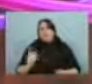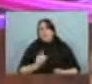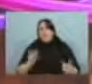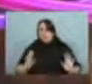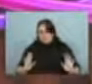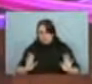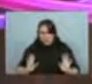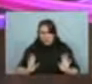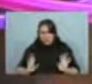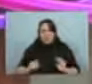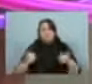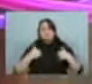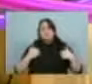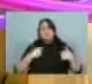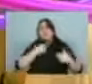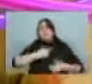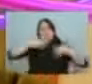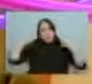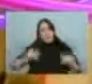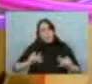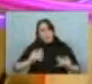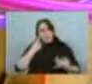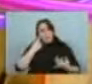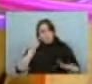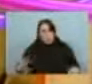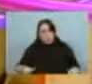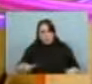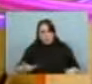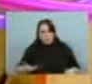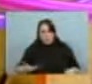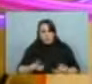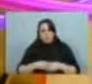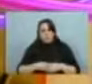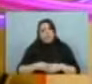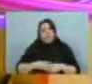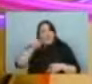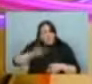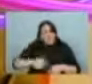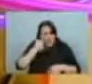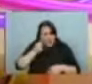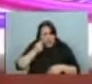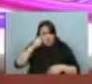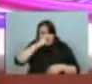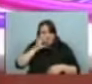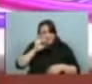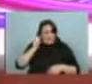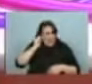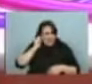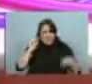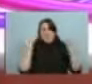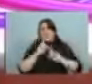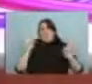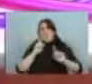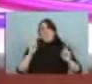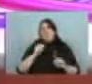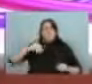va? No, es muy grande. No. ¿Qué? No me gusta persona ya de 70 años. No, es muy grande para mí. Yo te quiero